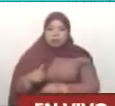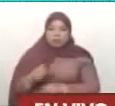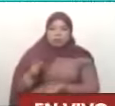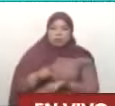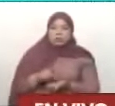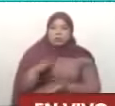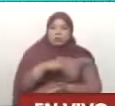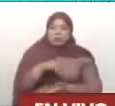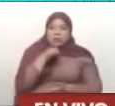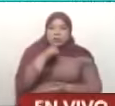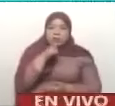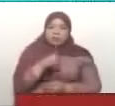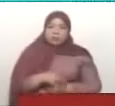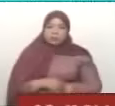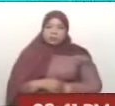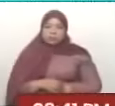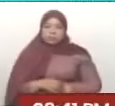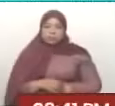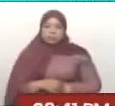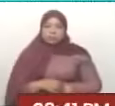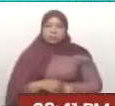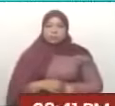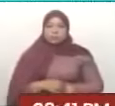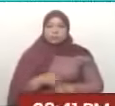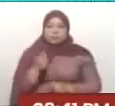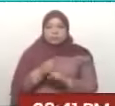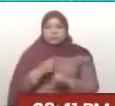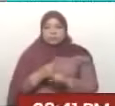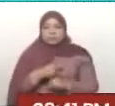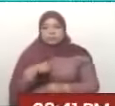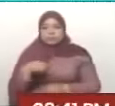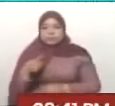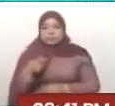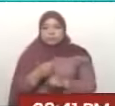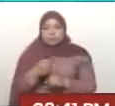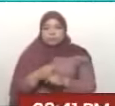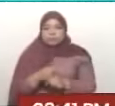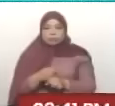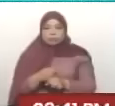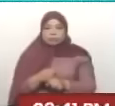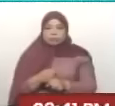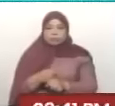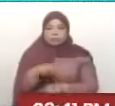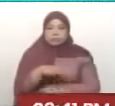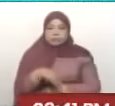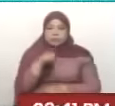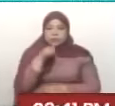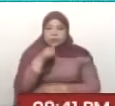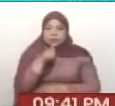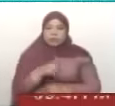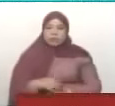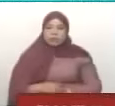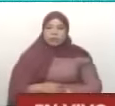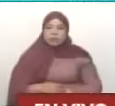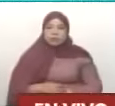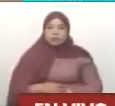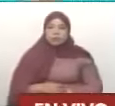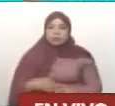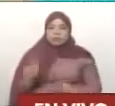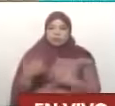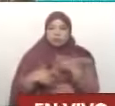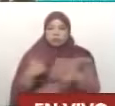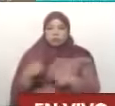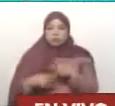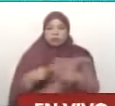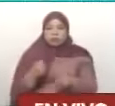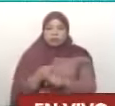comunidades se gestó eso que ahora llaman por fuera el béisbol file, pero que para nosotros naturalmente es la pelotica de goma. Y estamos en el